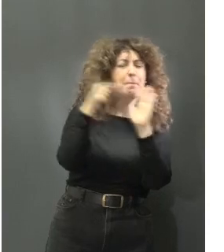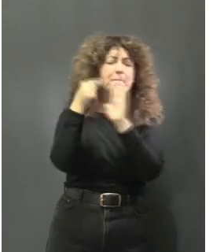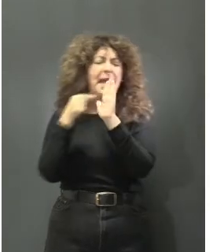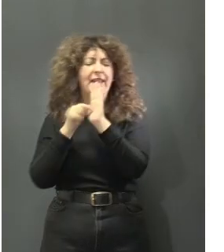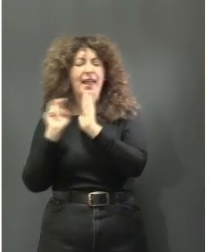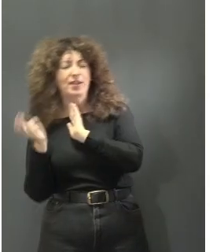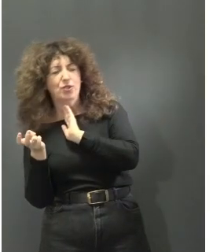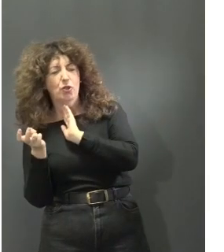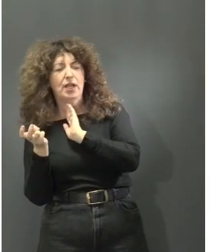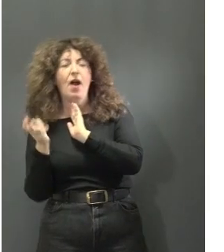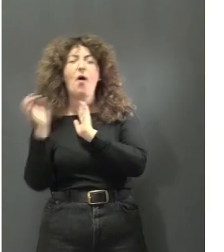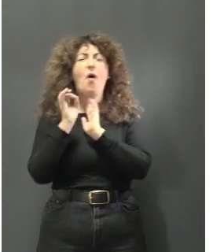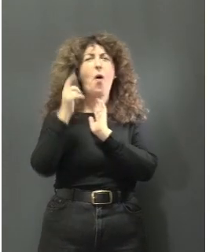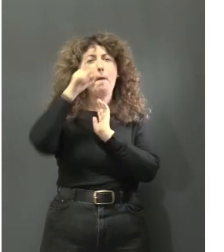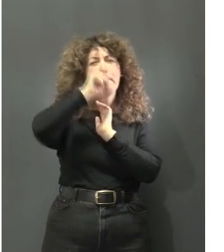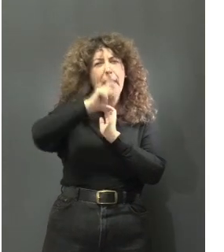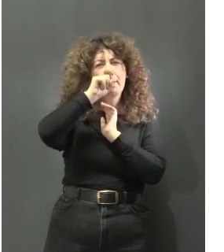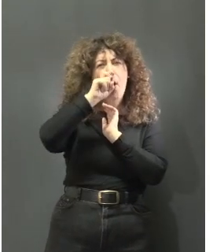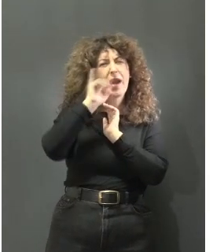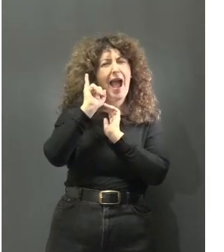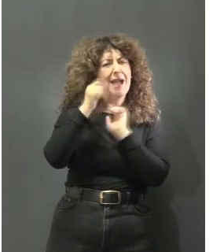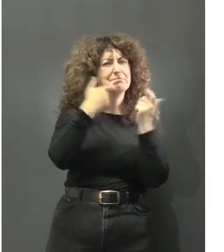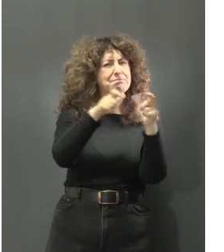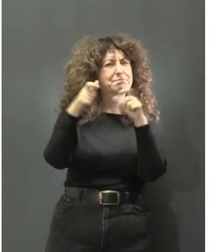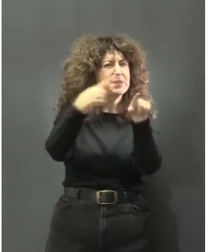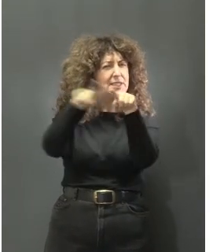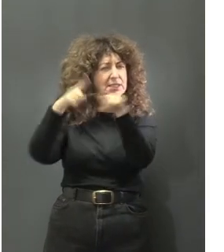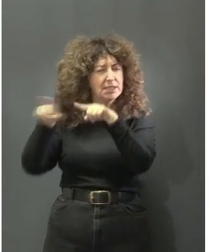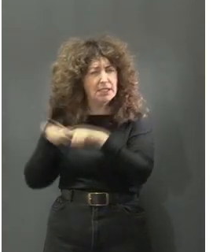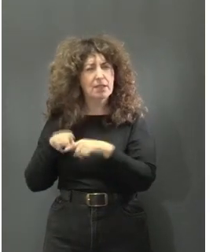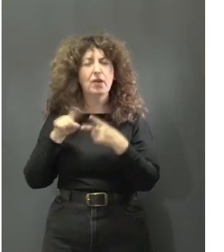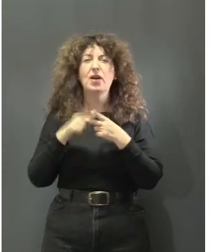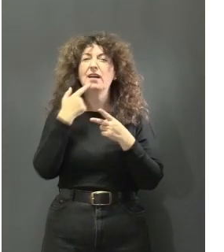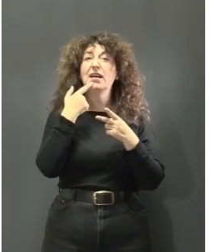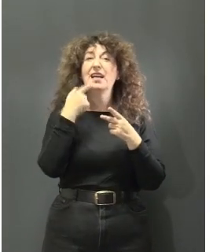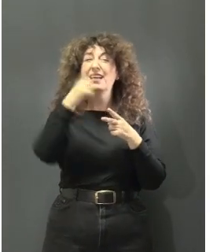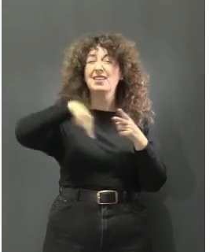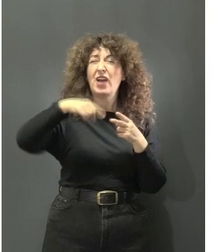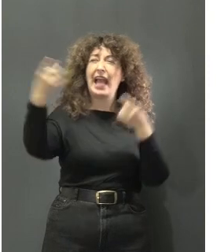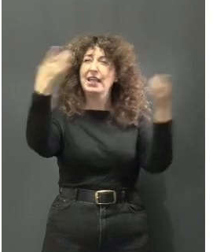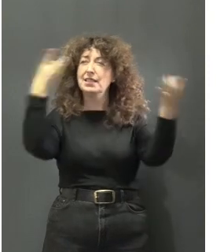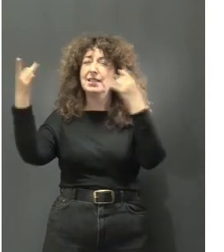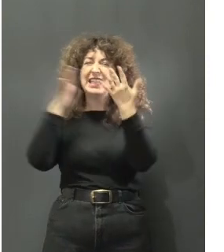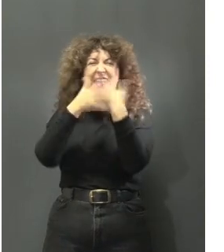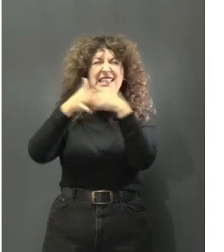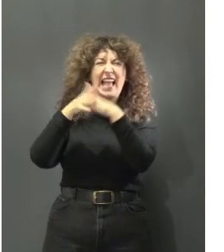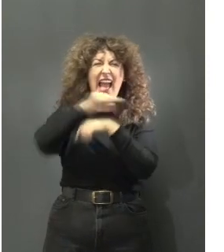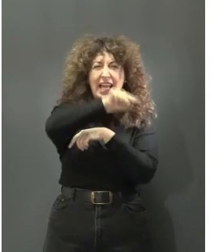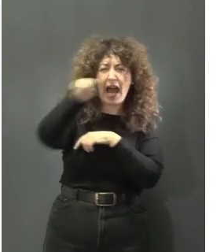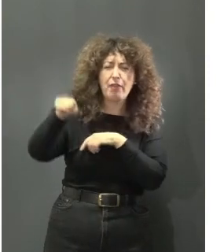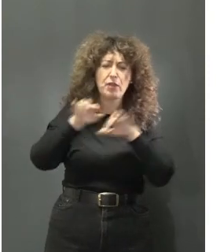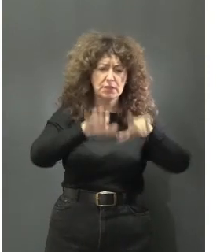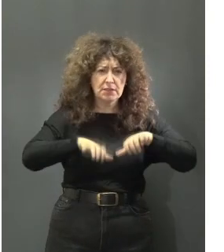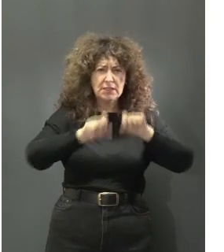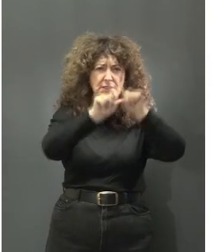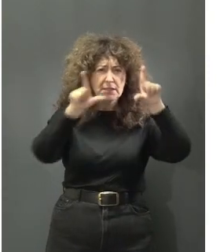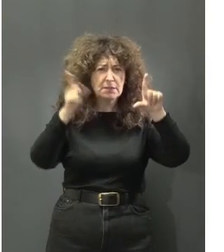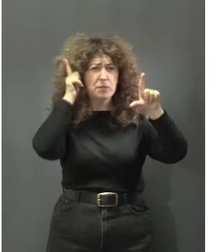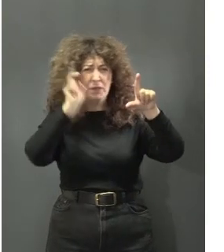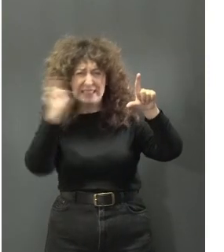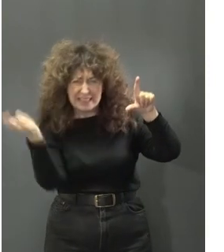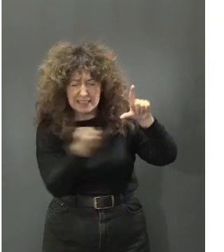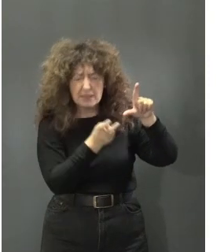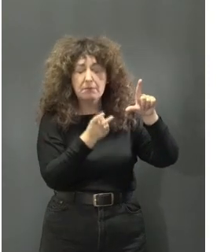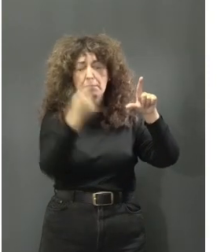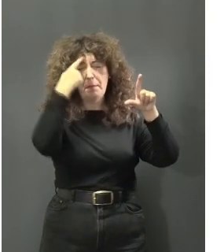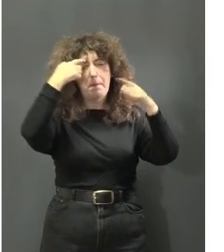hay distintos tipos de memoria, que en mucha interacción que tenemos, por ejemplo, con dispositivos tecnológicos, se está poniendo en